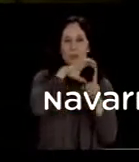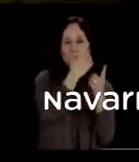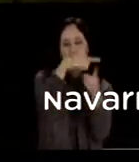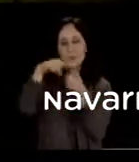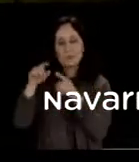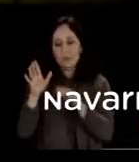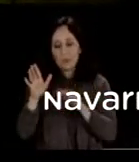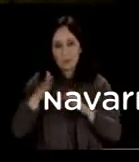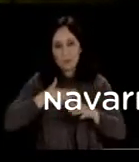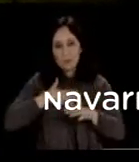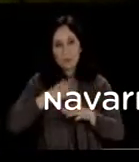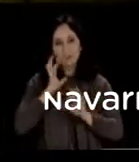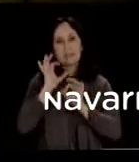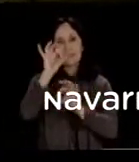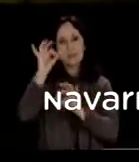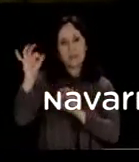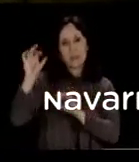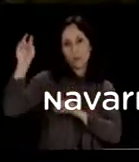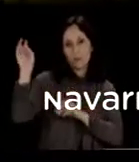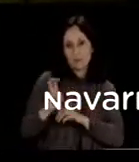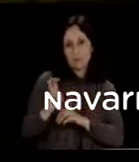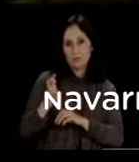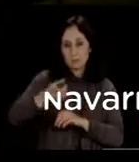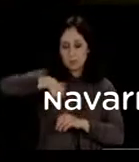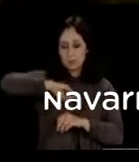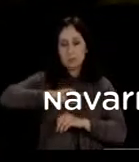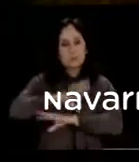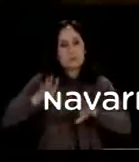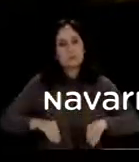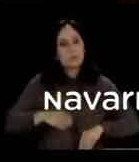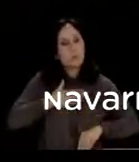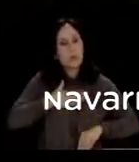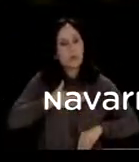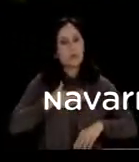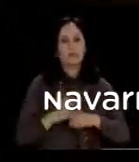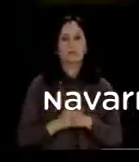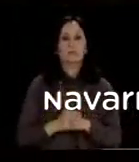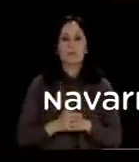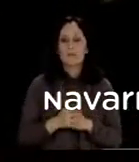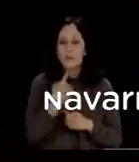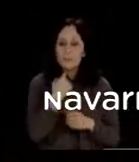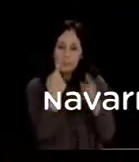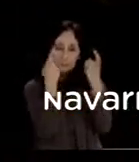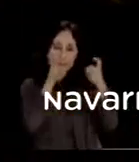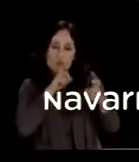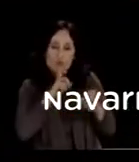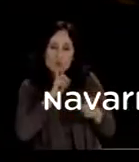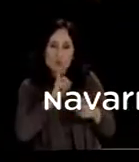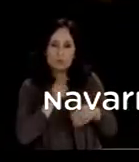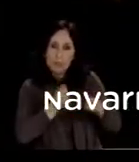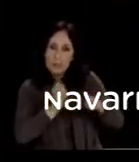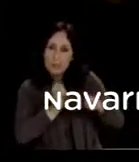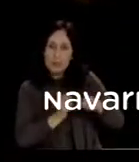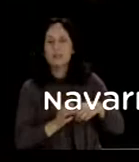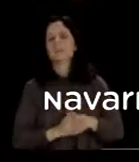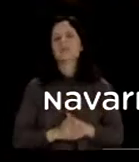como muy nuestro, vino de Donosti, de San Sebastián, y lo asumimos como muy propio. Está, a ver cómo era, que yo me voy a quedar aquí haciendo ta ta ta ta, ¿puede ser?